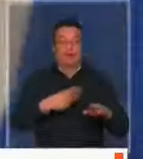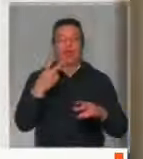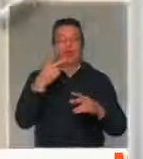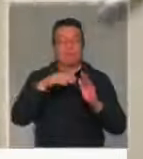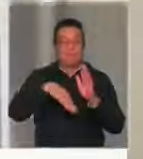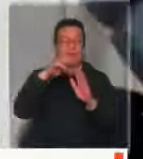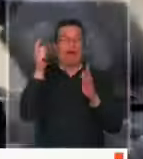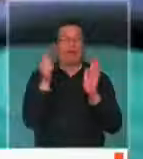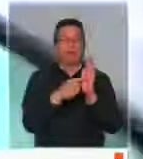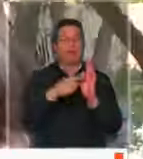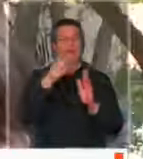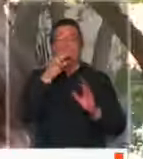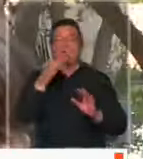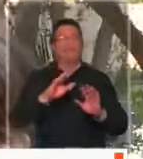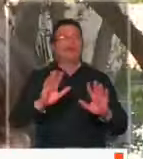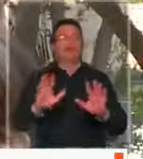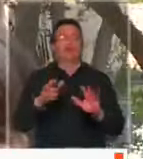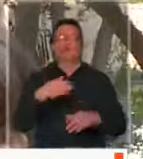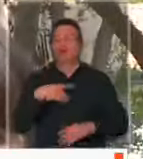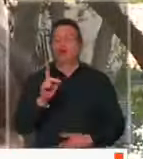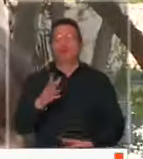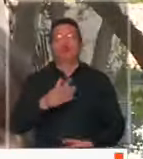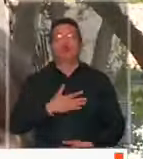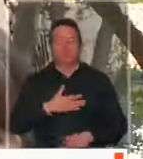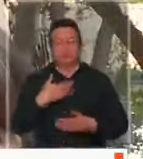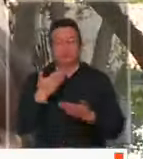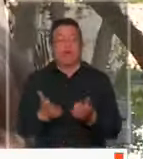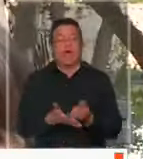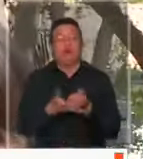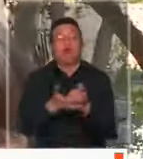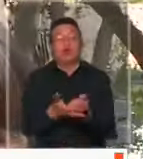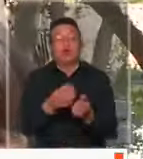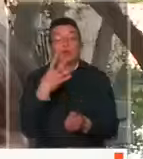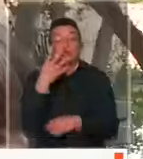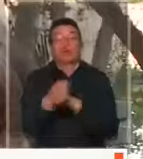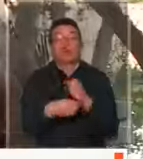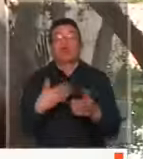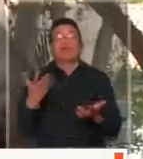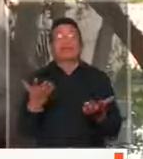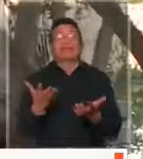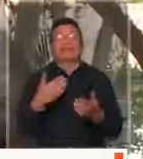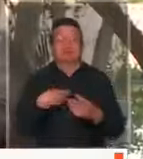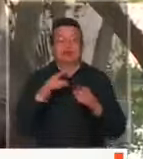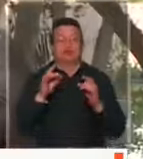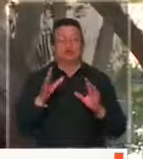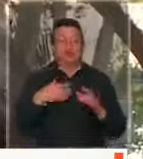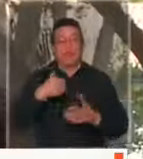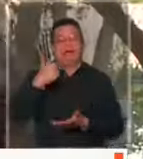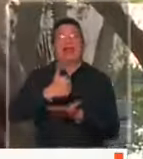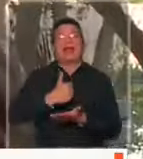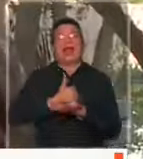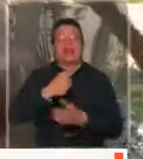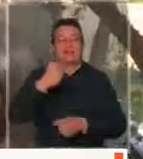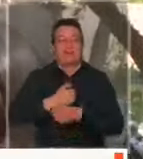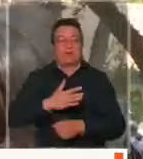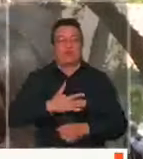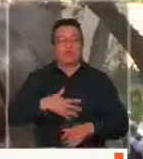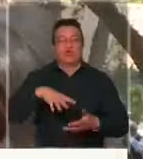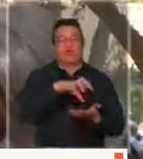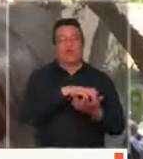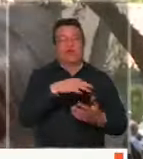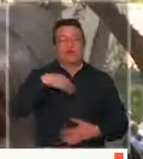embargo, mantienen su negativa. Mi contribución al proyecto y al país durante los próximos 4 años será tratando de ser el mejor alcalde posible para mi comuna, pero